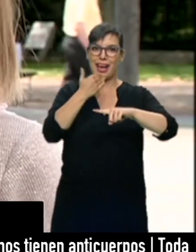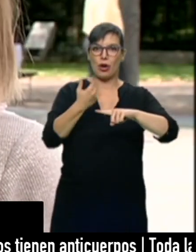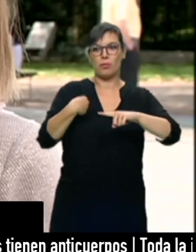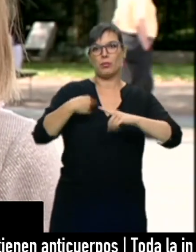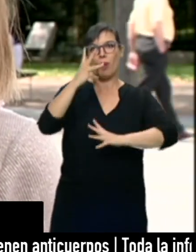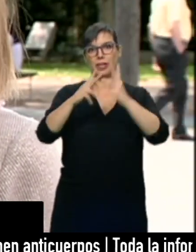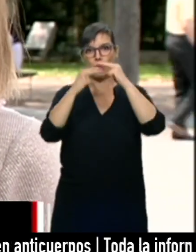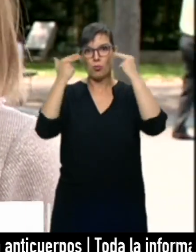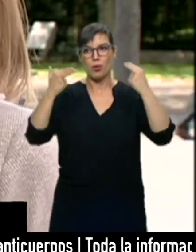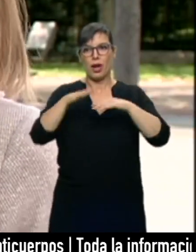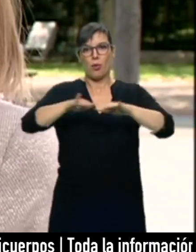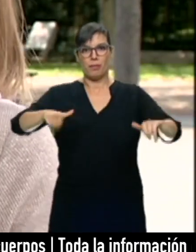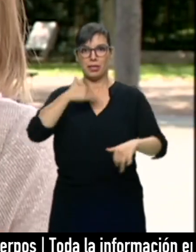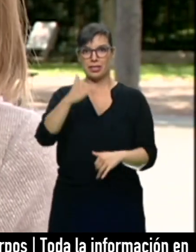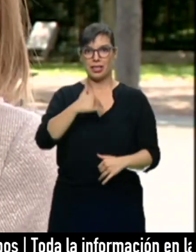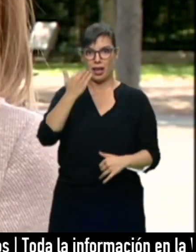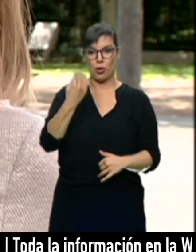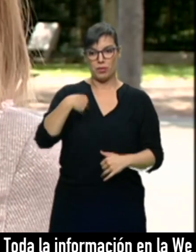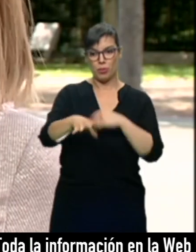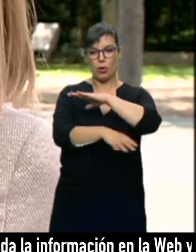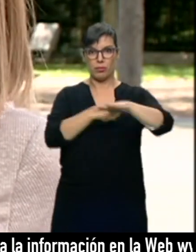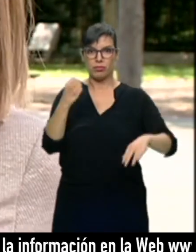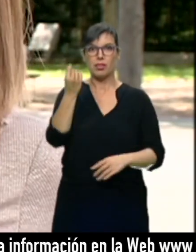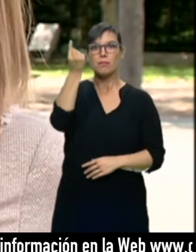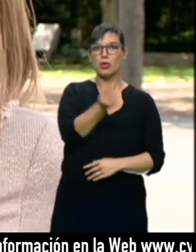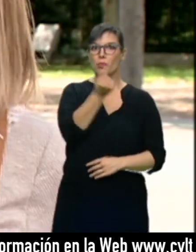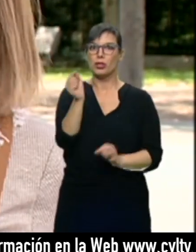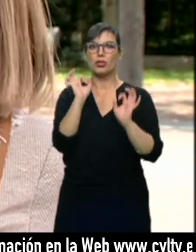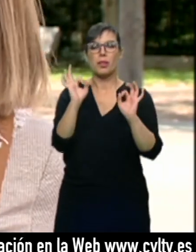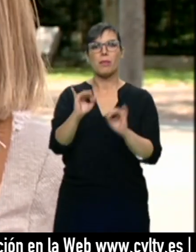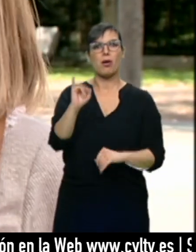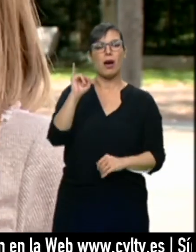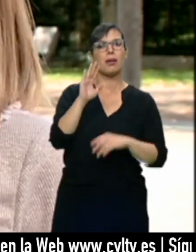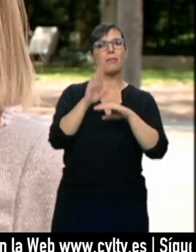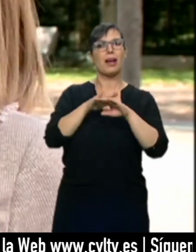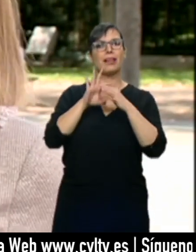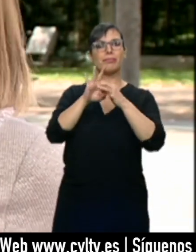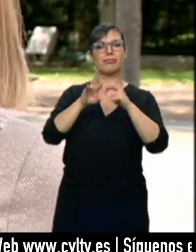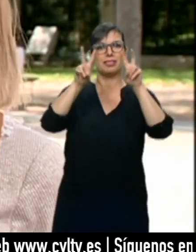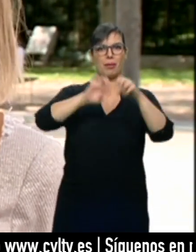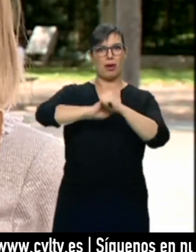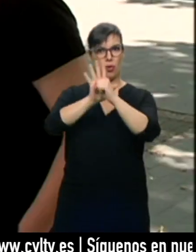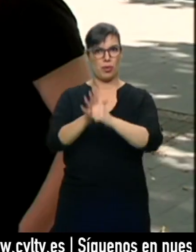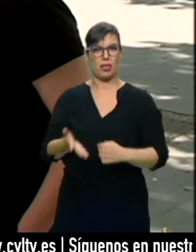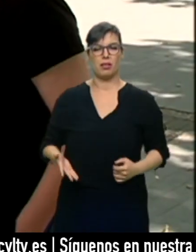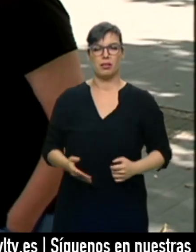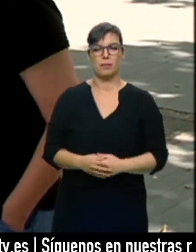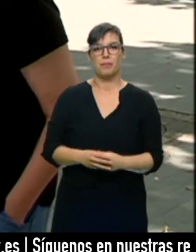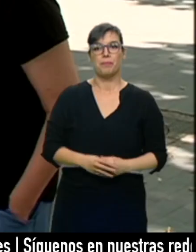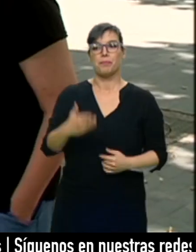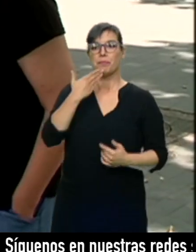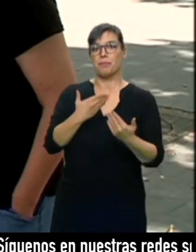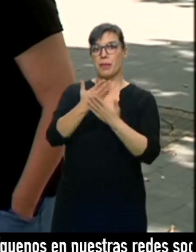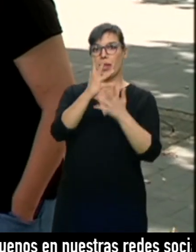las administraciones con esa partida presupuestaria económica que hay referente al COVID. Reclaman a